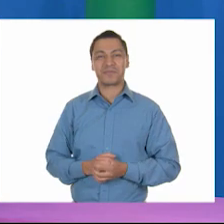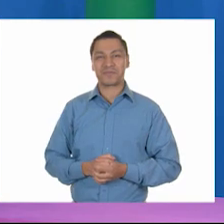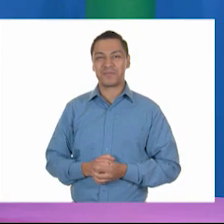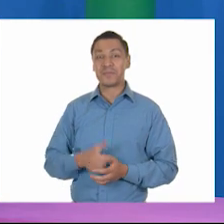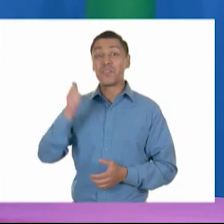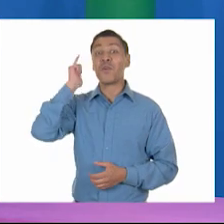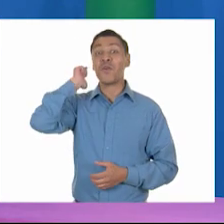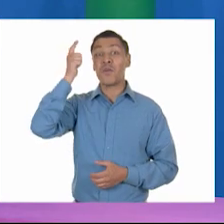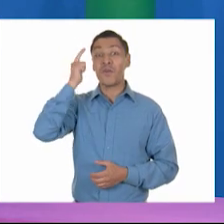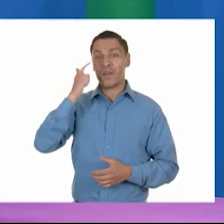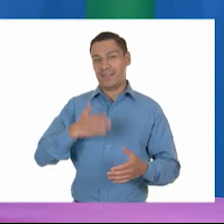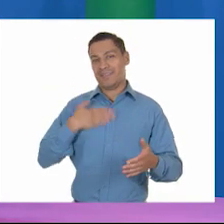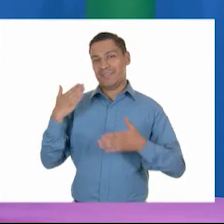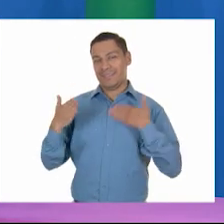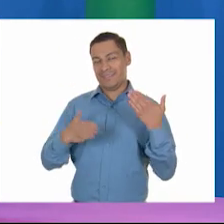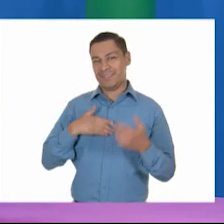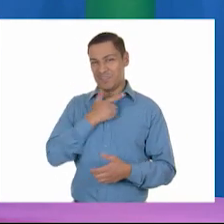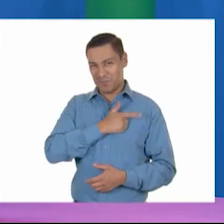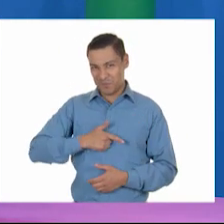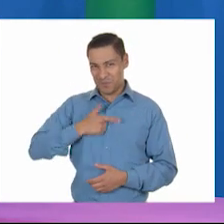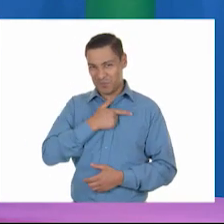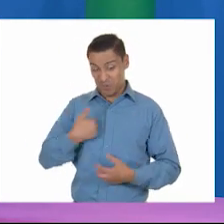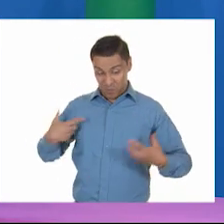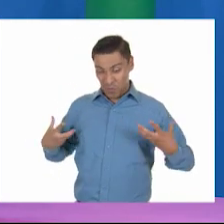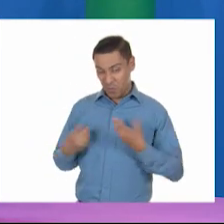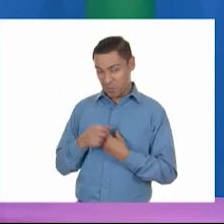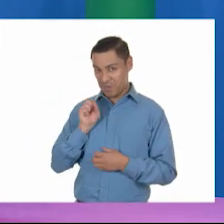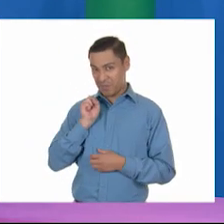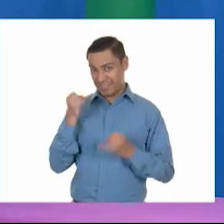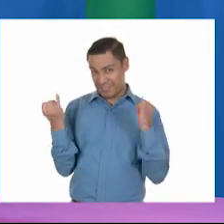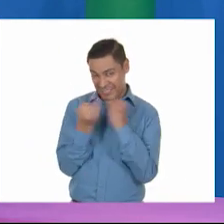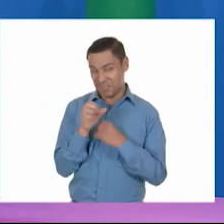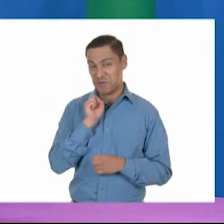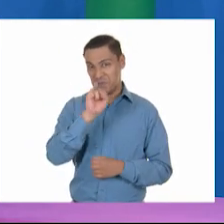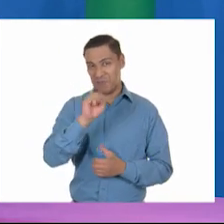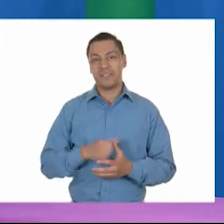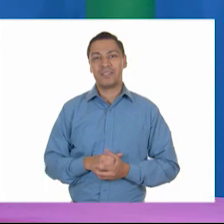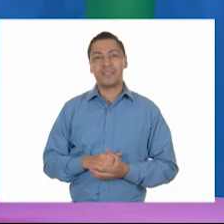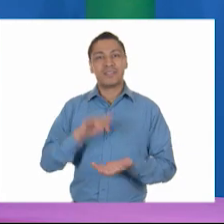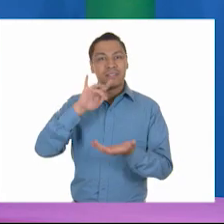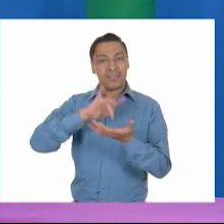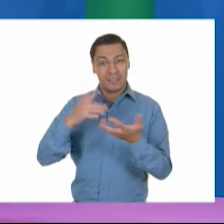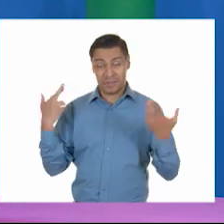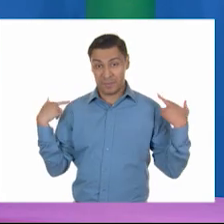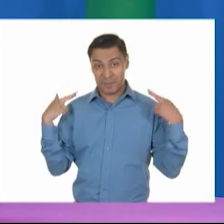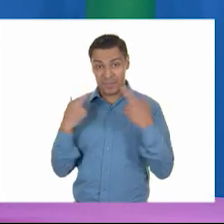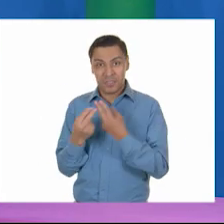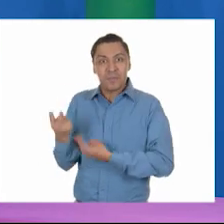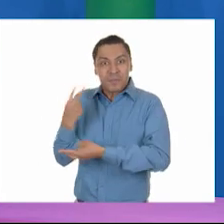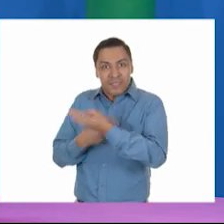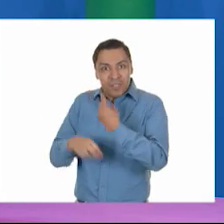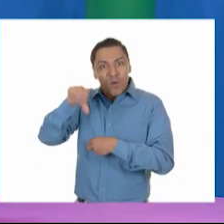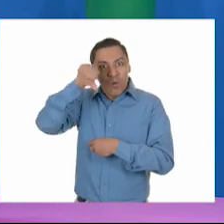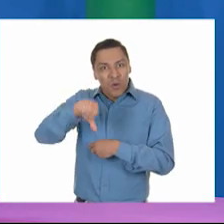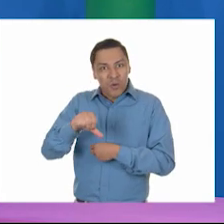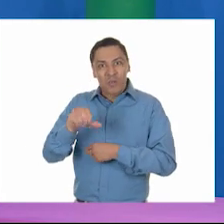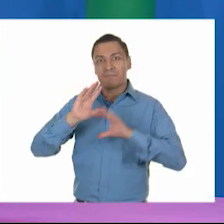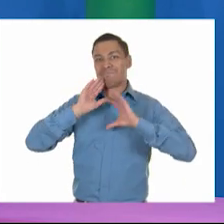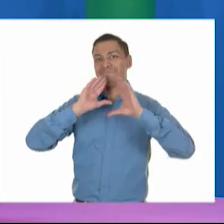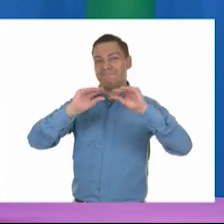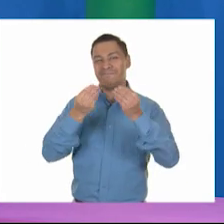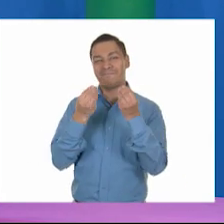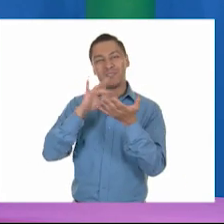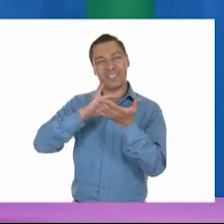Espero lo hayan disfrutado tanto como nosotros. Le damos las gracias a las maestras y los maestros que el día de hoy nos dieron clases.